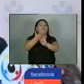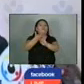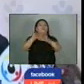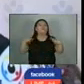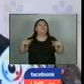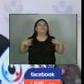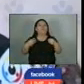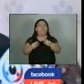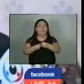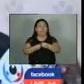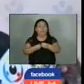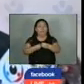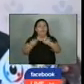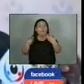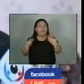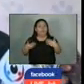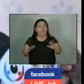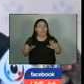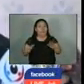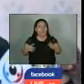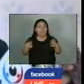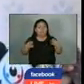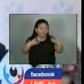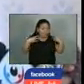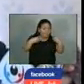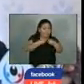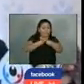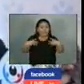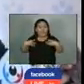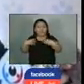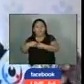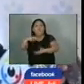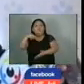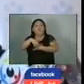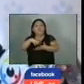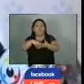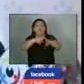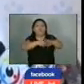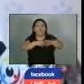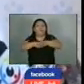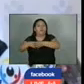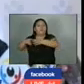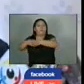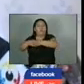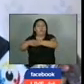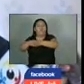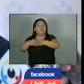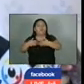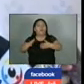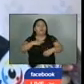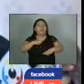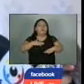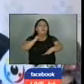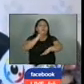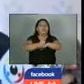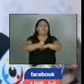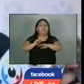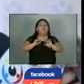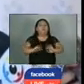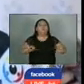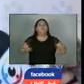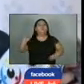la sociedad. Cuando se reúnen las sociedades, en este caso la sociedad civil organizada, en este caso estamos hablando de la Fundación La Niñez